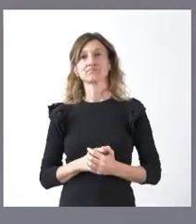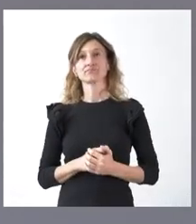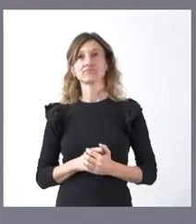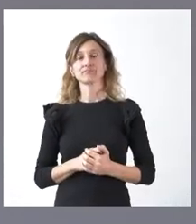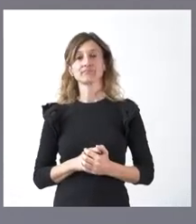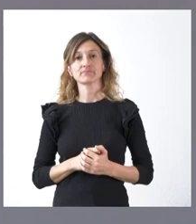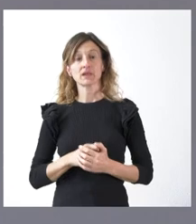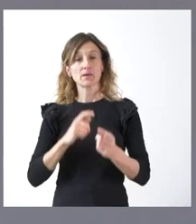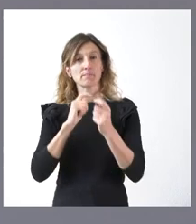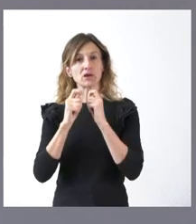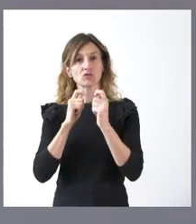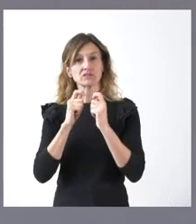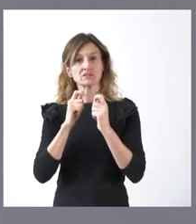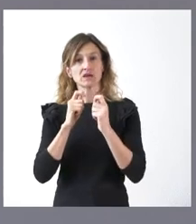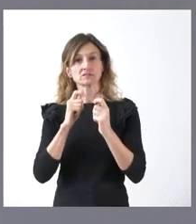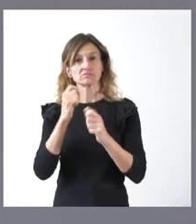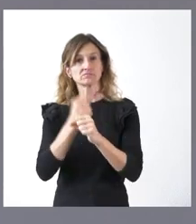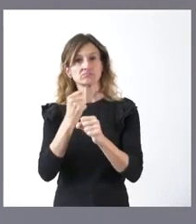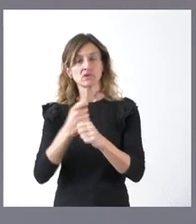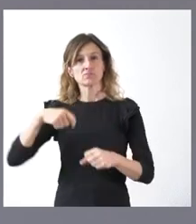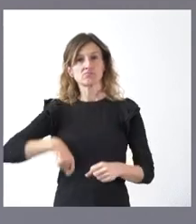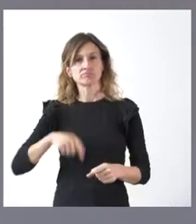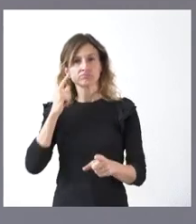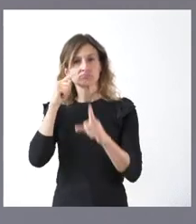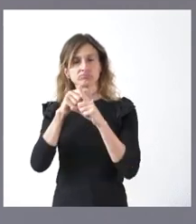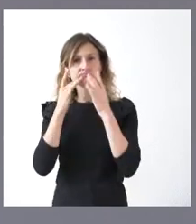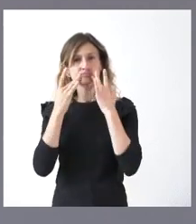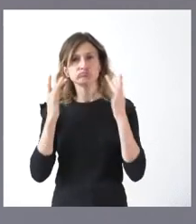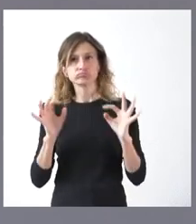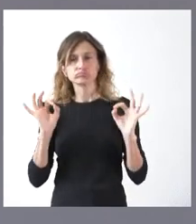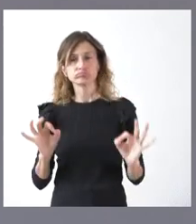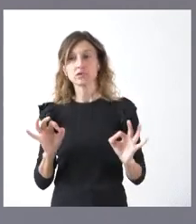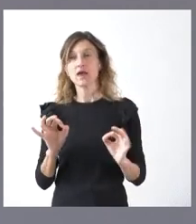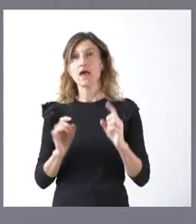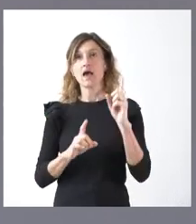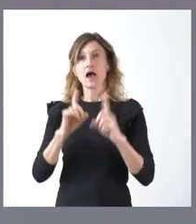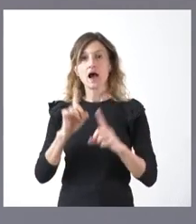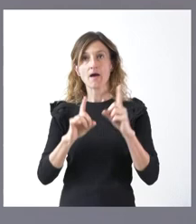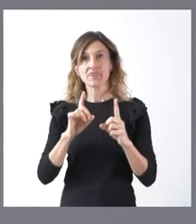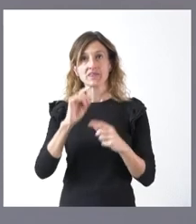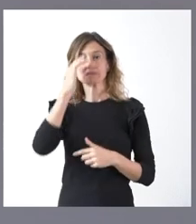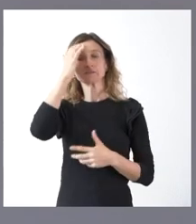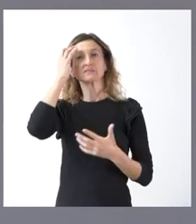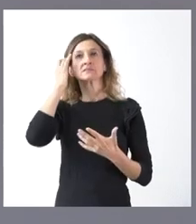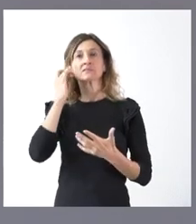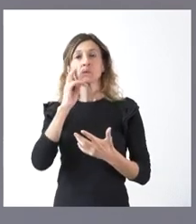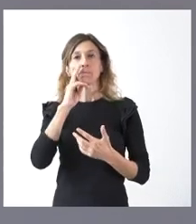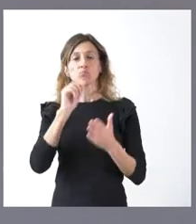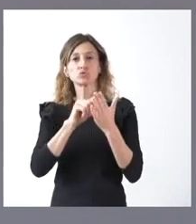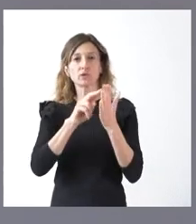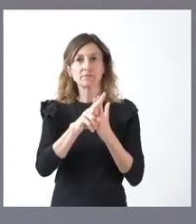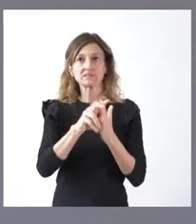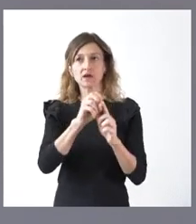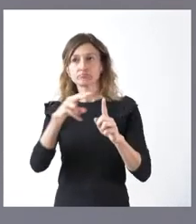actúan con profesionalidad actúan con objetividad en algunos casos pueden ser más con una visión con